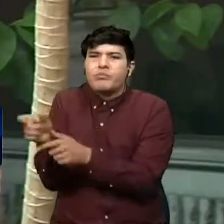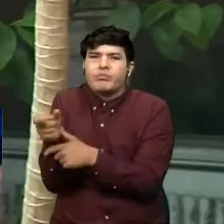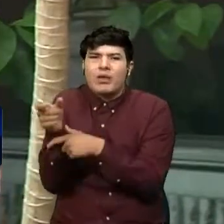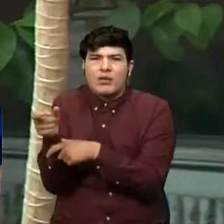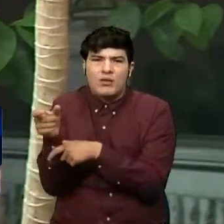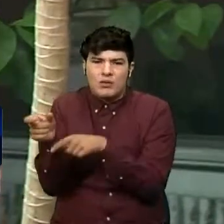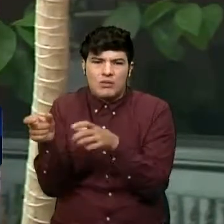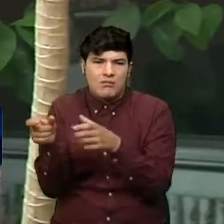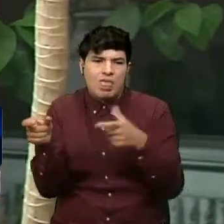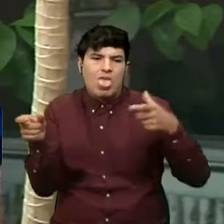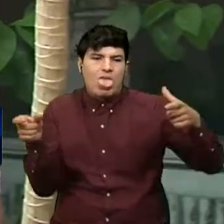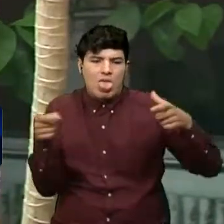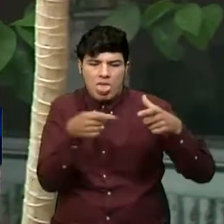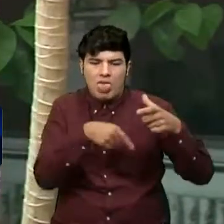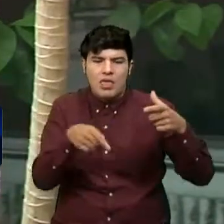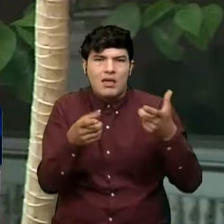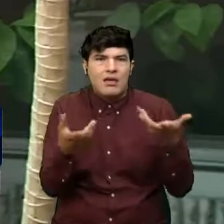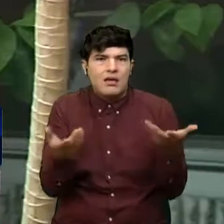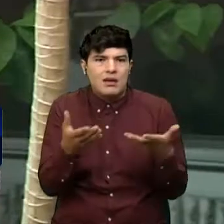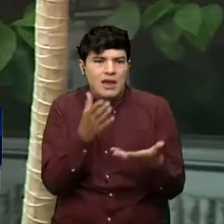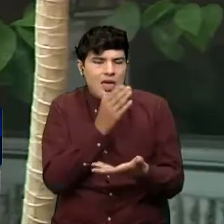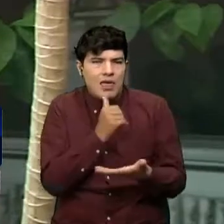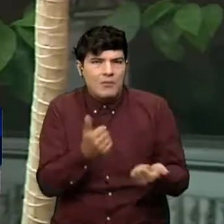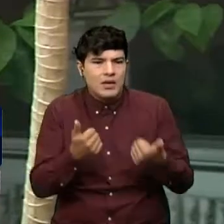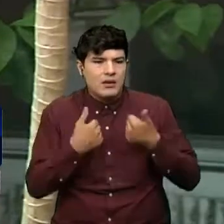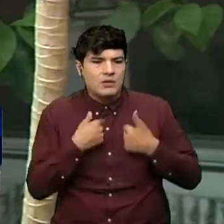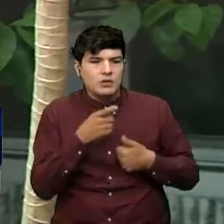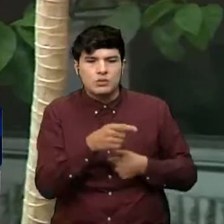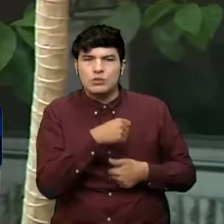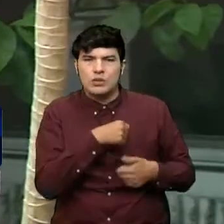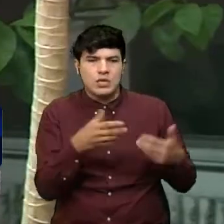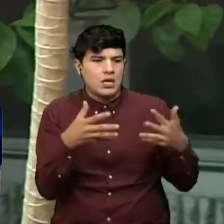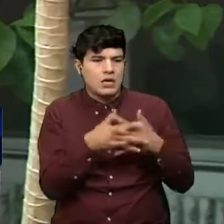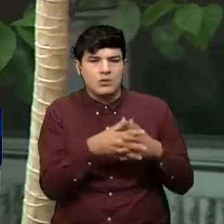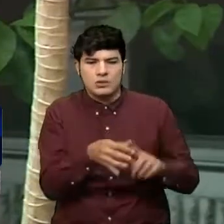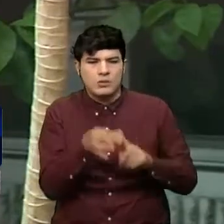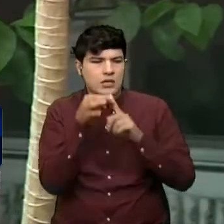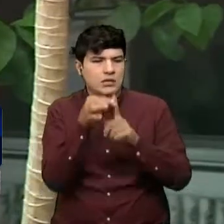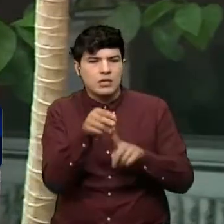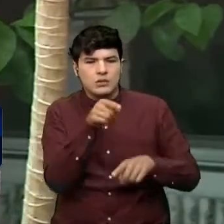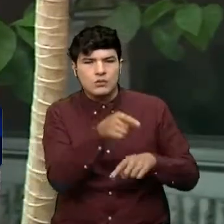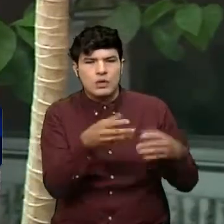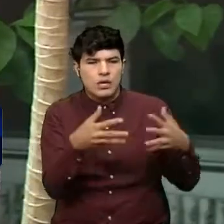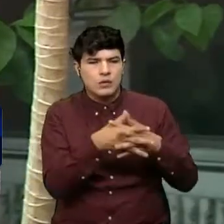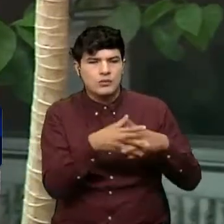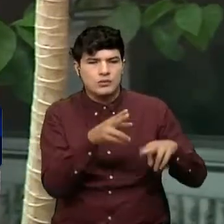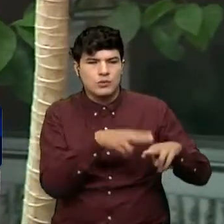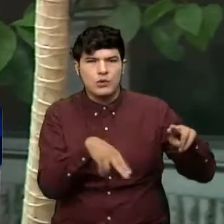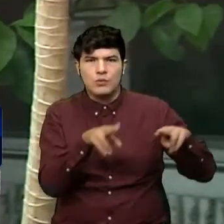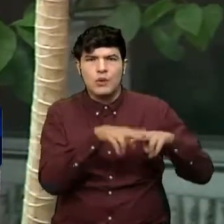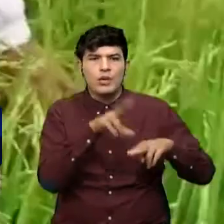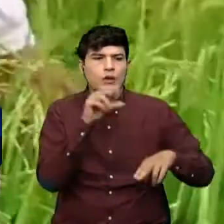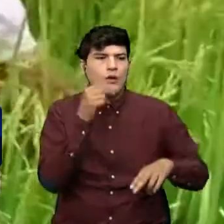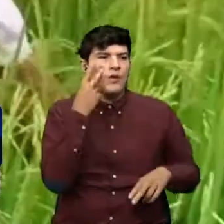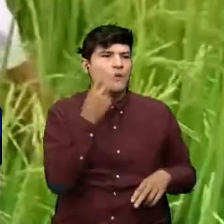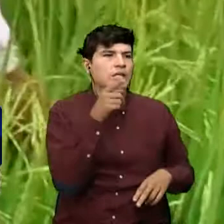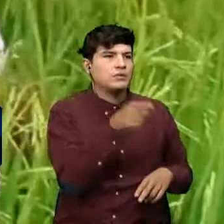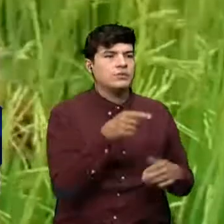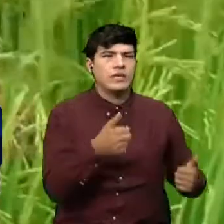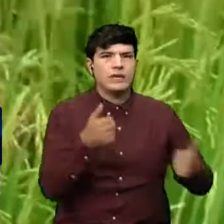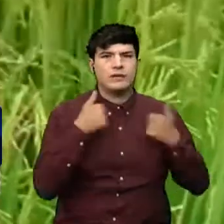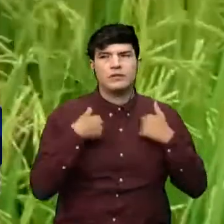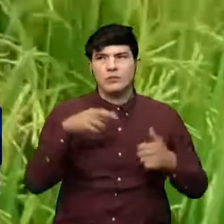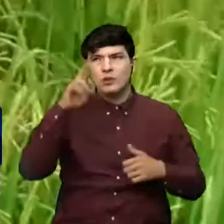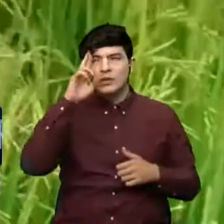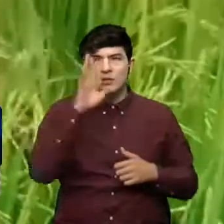pocos agricultores. Y el resto, que no tienen este arroz especial, que son arroces normales, no van a ver ese beneficio. Mientras